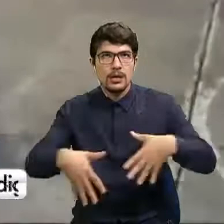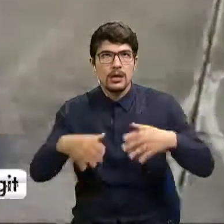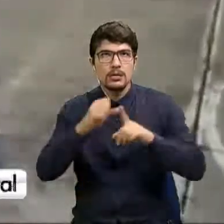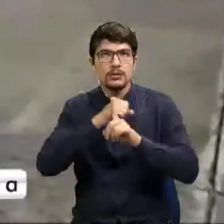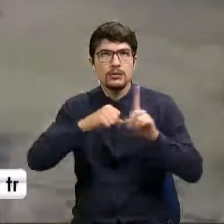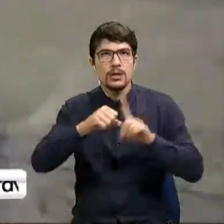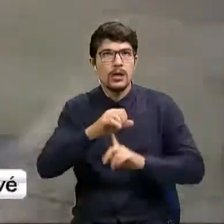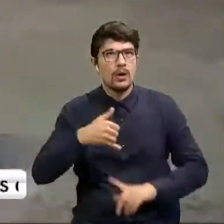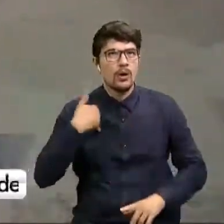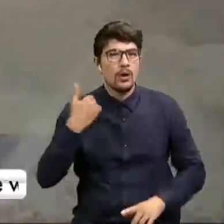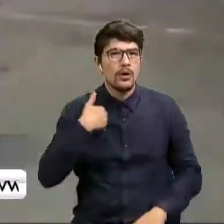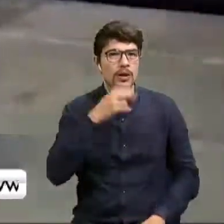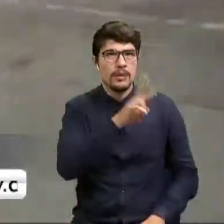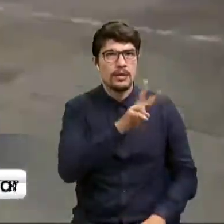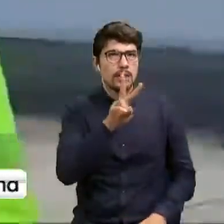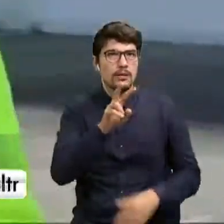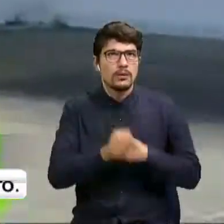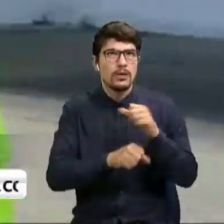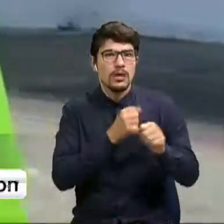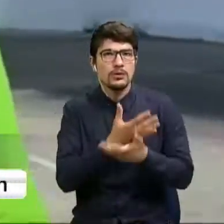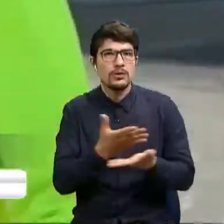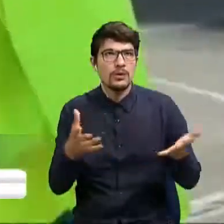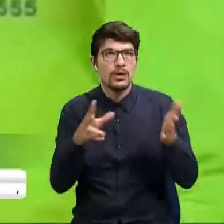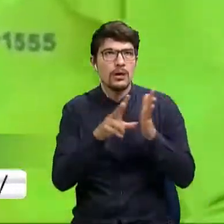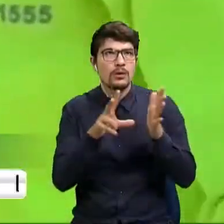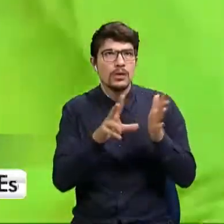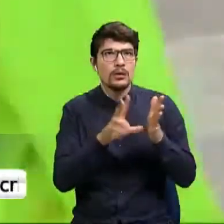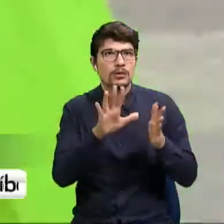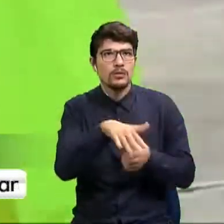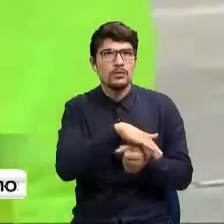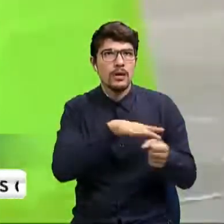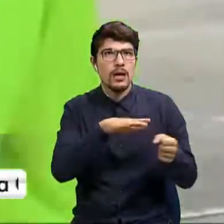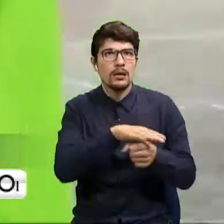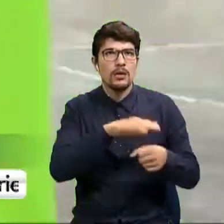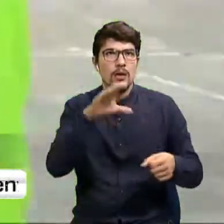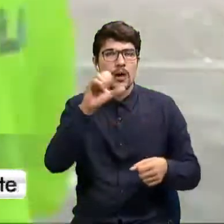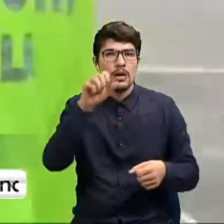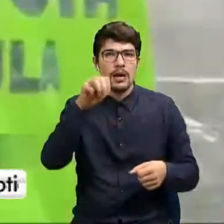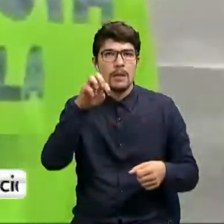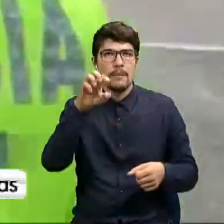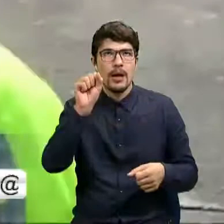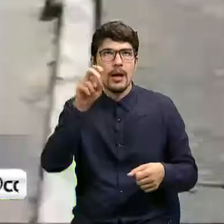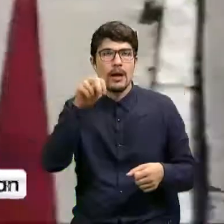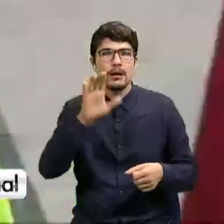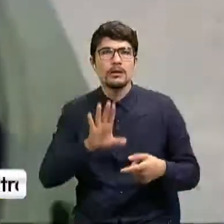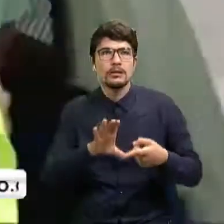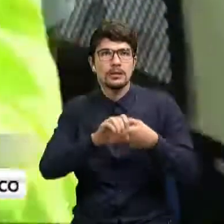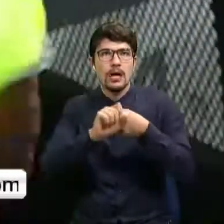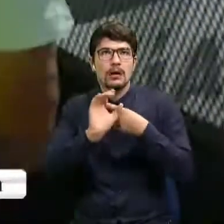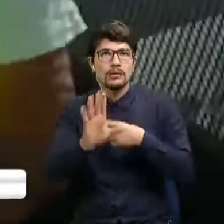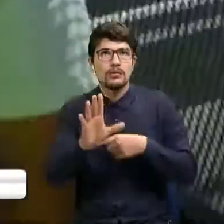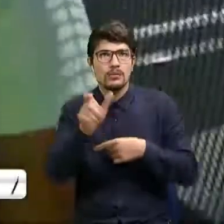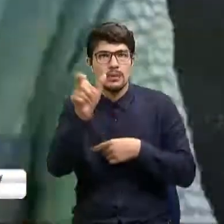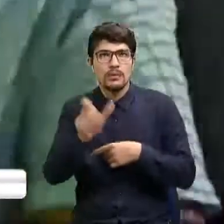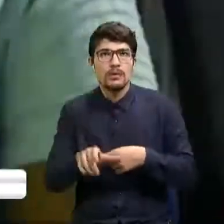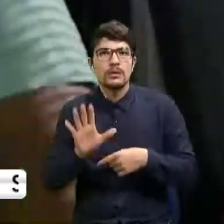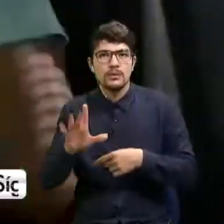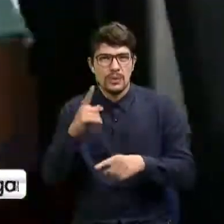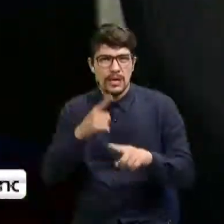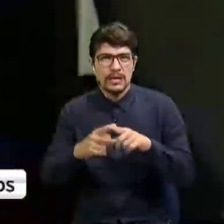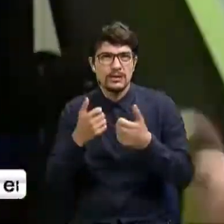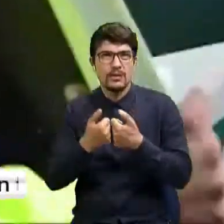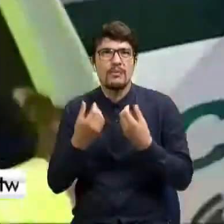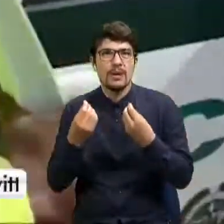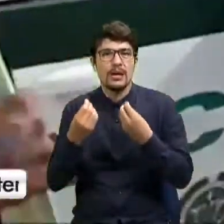del joven de 22 años de edad se realizó en un hotel del barrio a la campana como una uno de barrancabermeja en donde había citado a su víctima es decir su ex novia